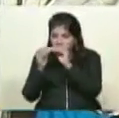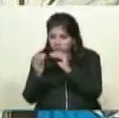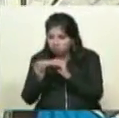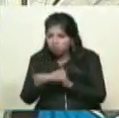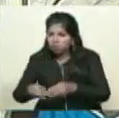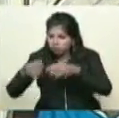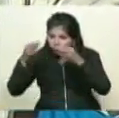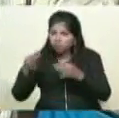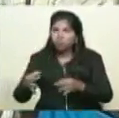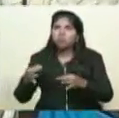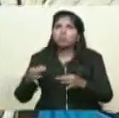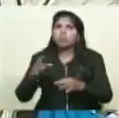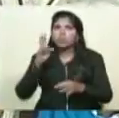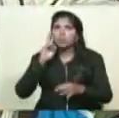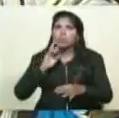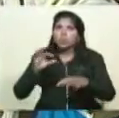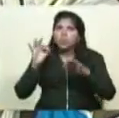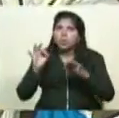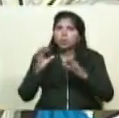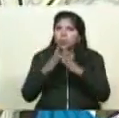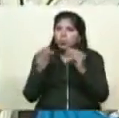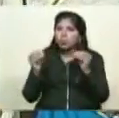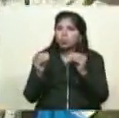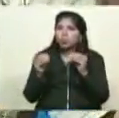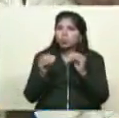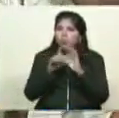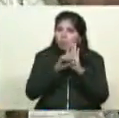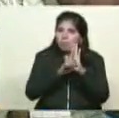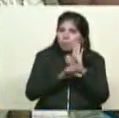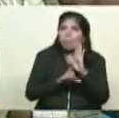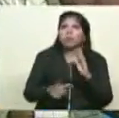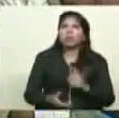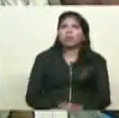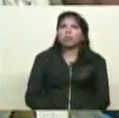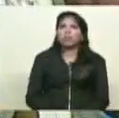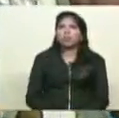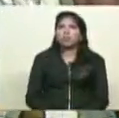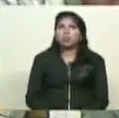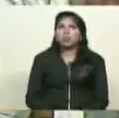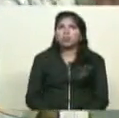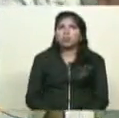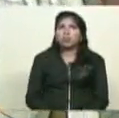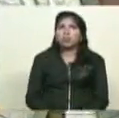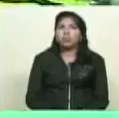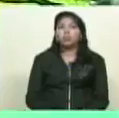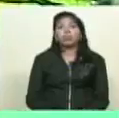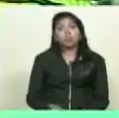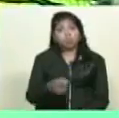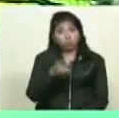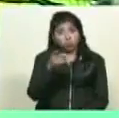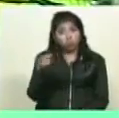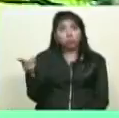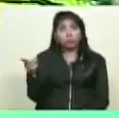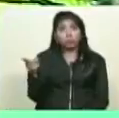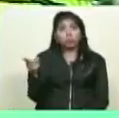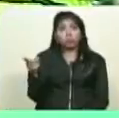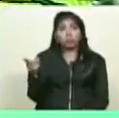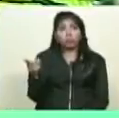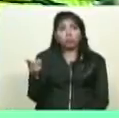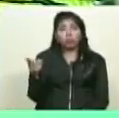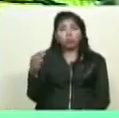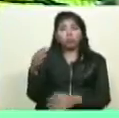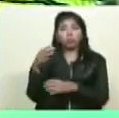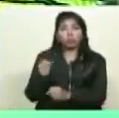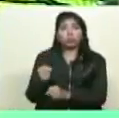calidad para poder venderse al público en general, señor presidente. Ten la seguridad que es